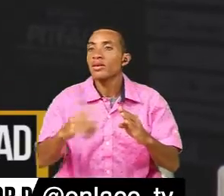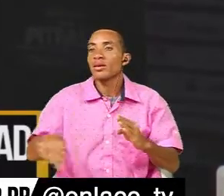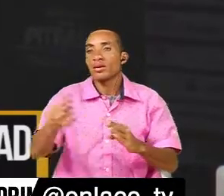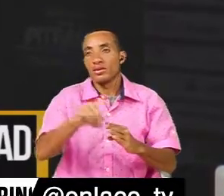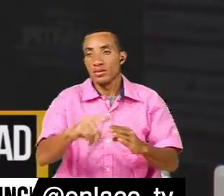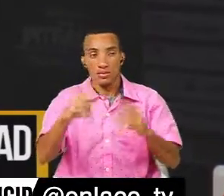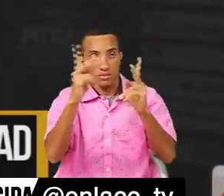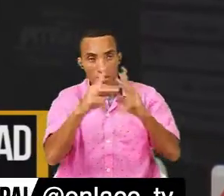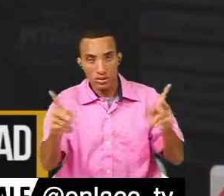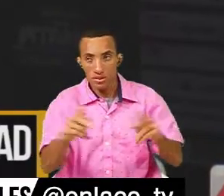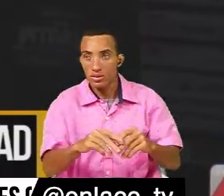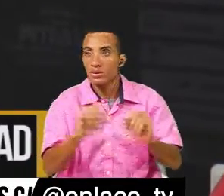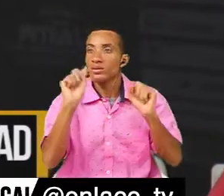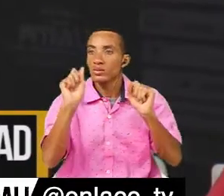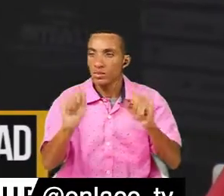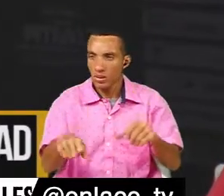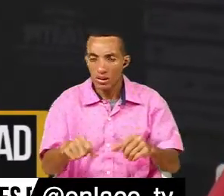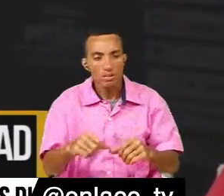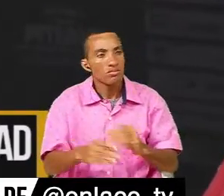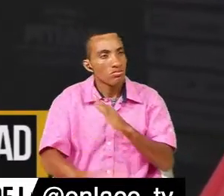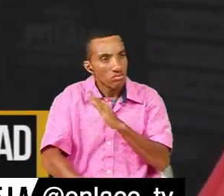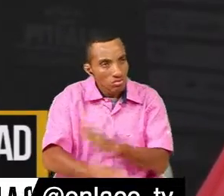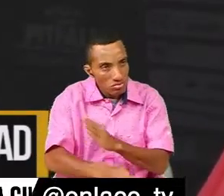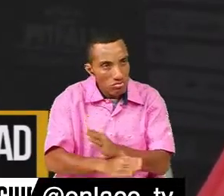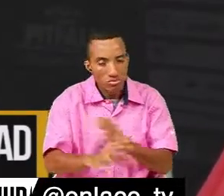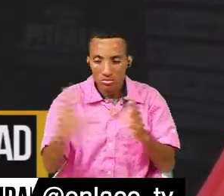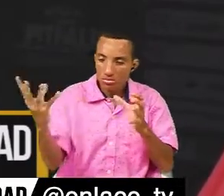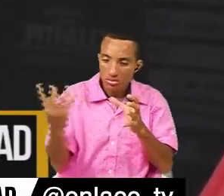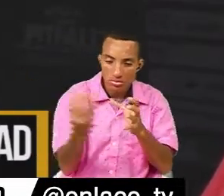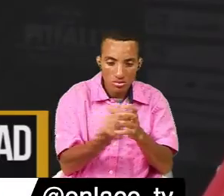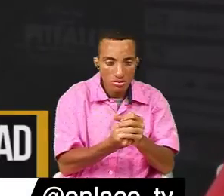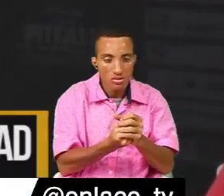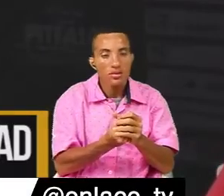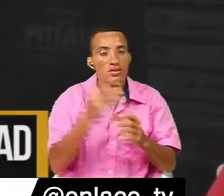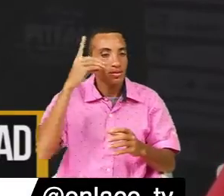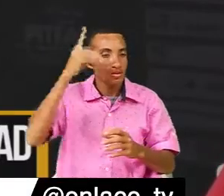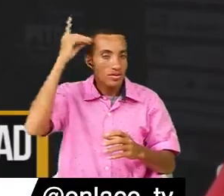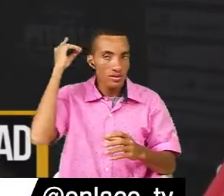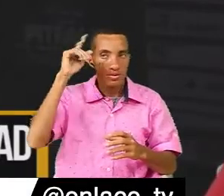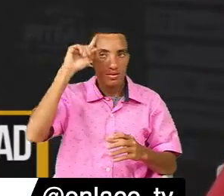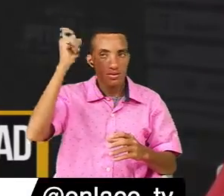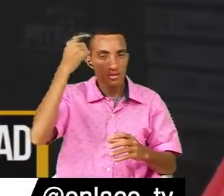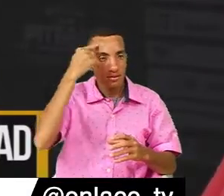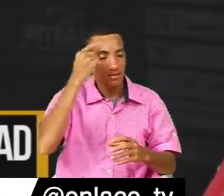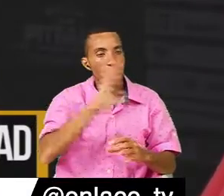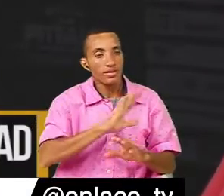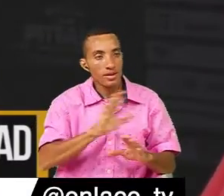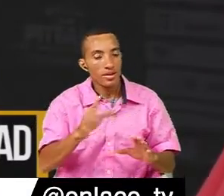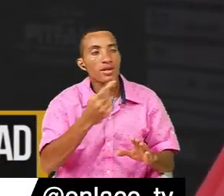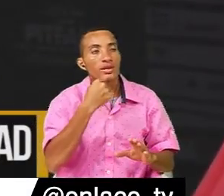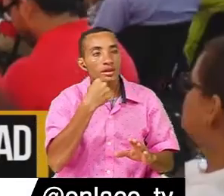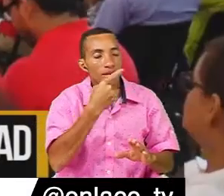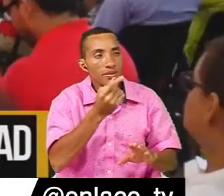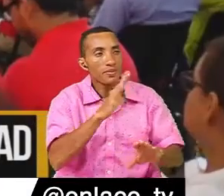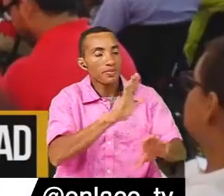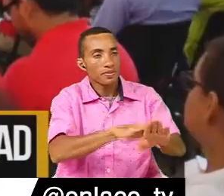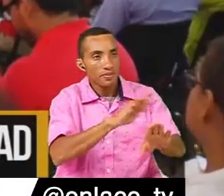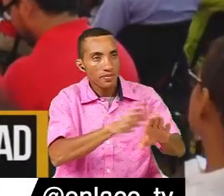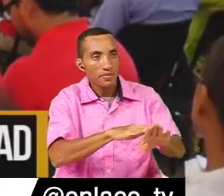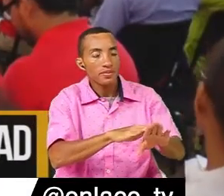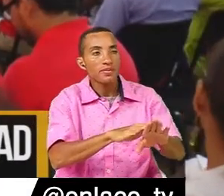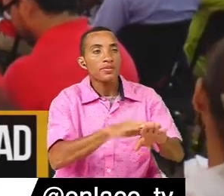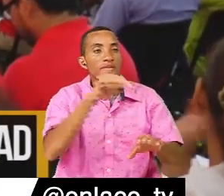de discapacidad sigan siendo incluidas en el gobierno de Darío Echeverri. Mira que ya nos estamos dando, o sea, les estamos diciendo a Barranca Bermeja que